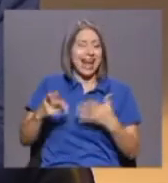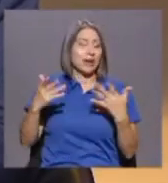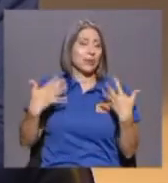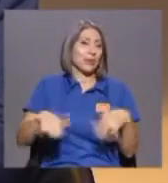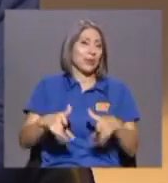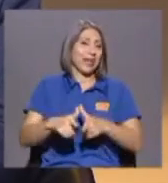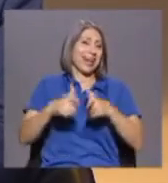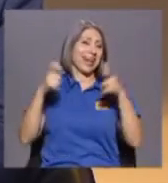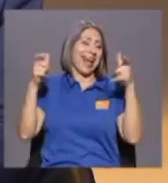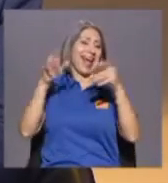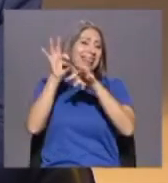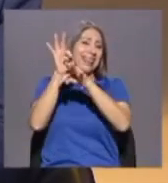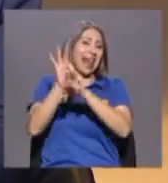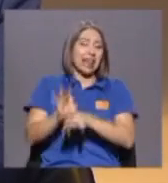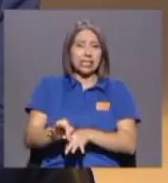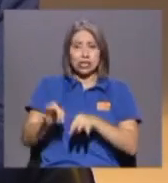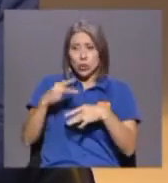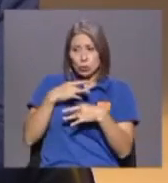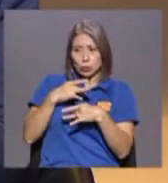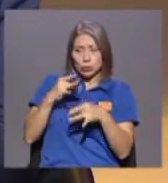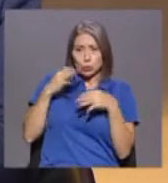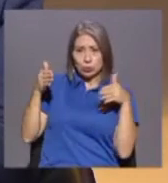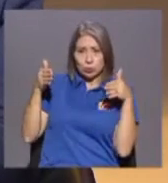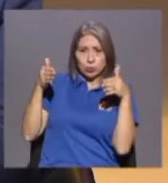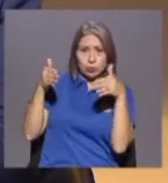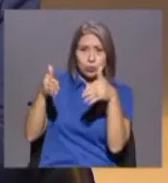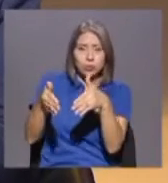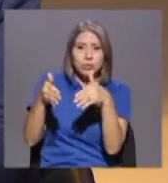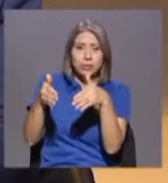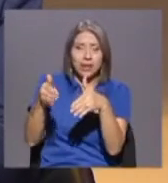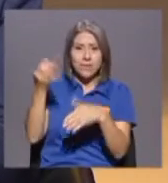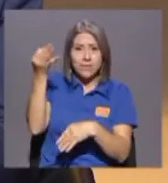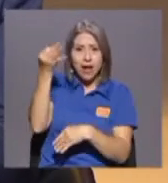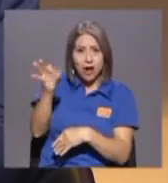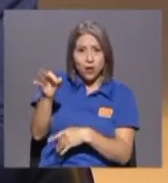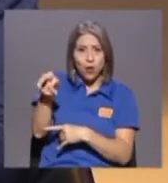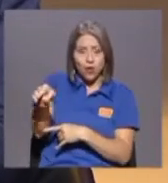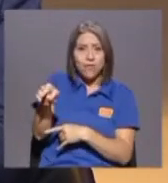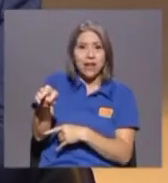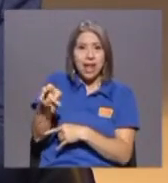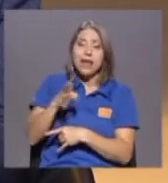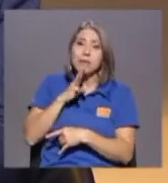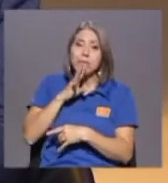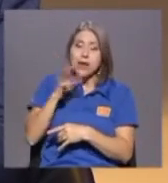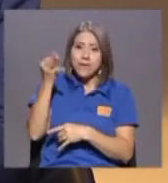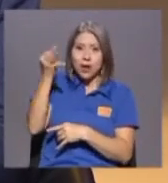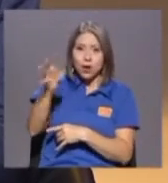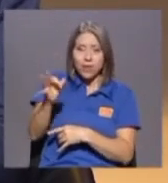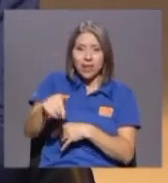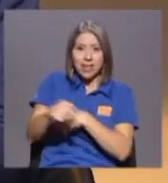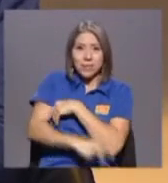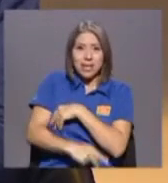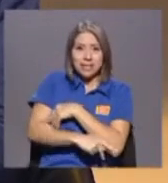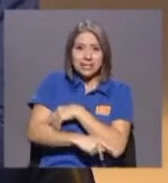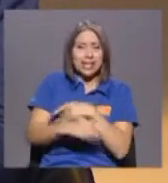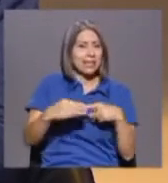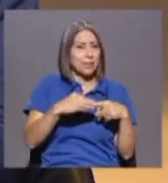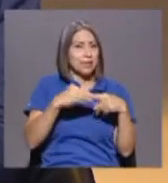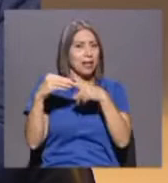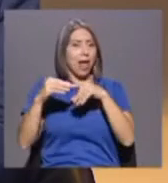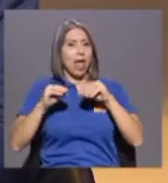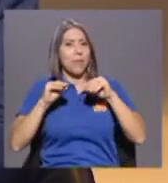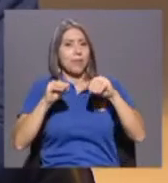francófila y francófona del país, y sobre todo el hecho de que la enseñanza del francés